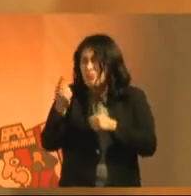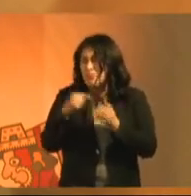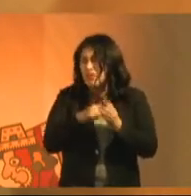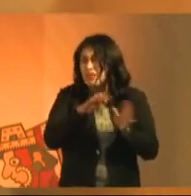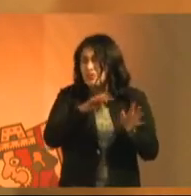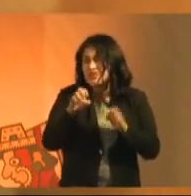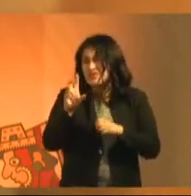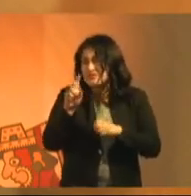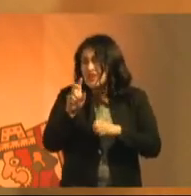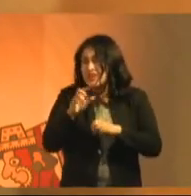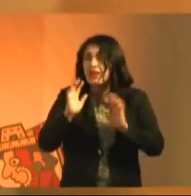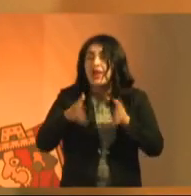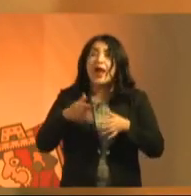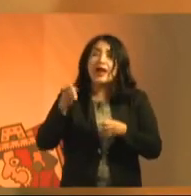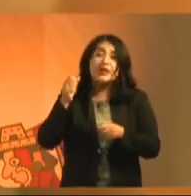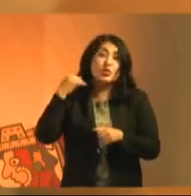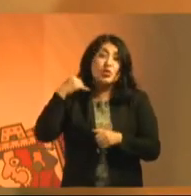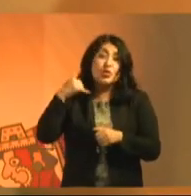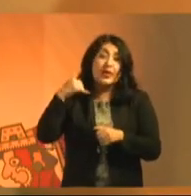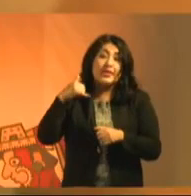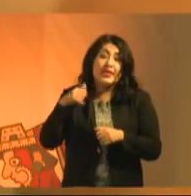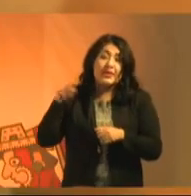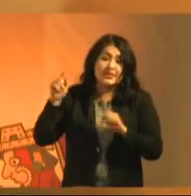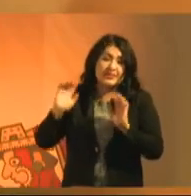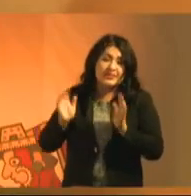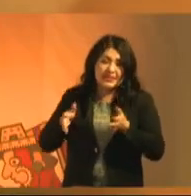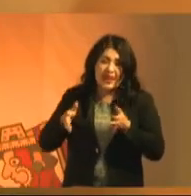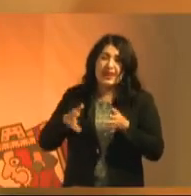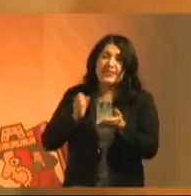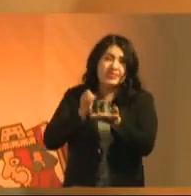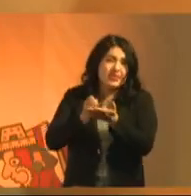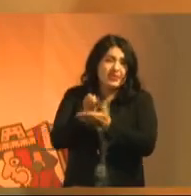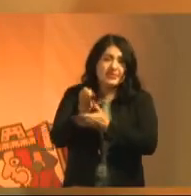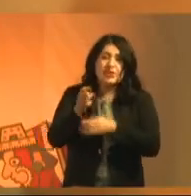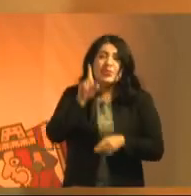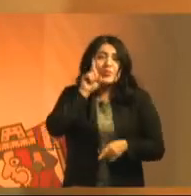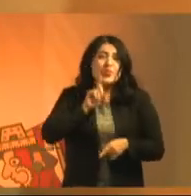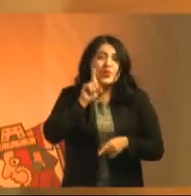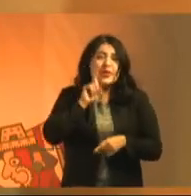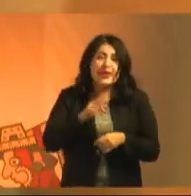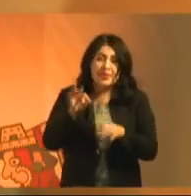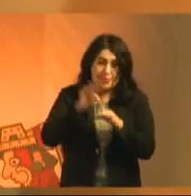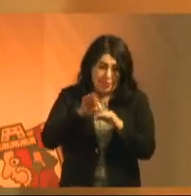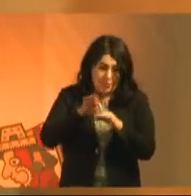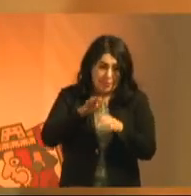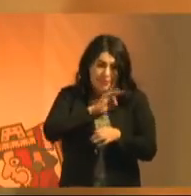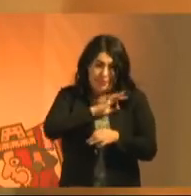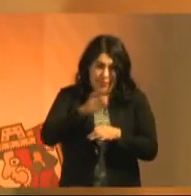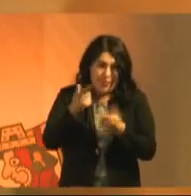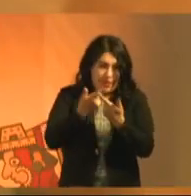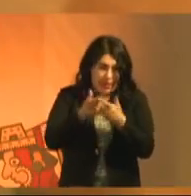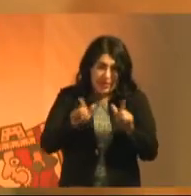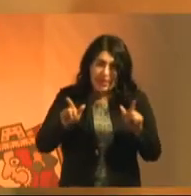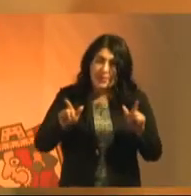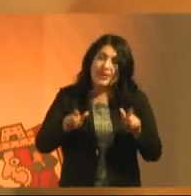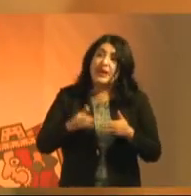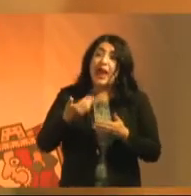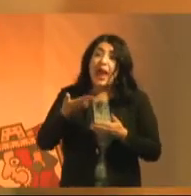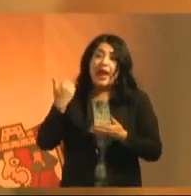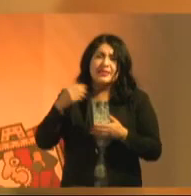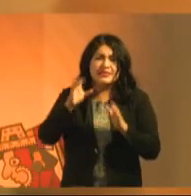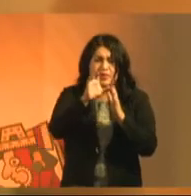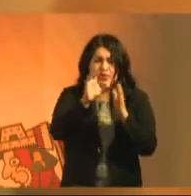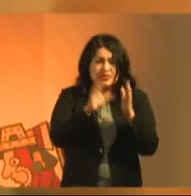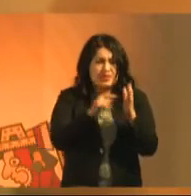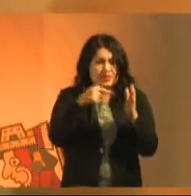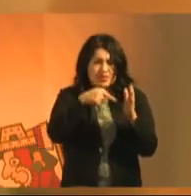habían tomado la decisión de que las mujeres podían votar y ser votadas aunque la constitución no lo estableciera el argumento era la constitución no lo